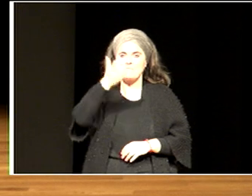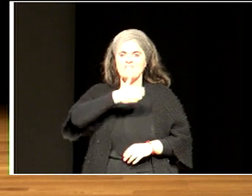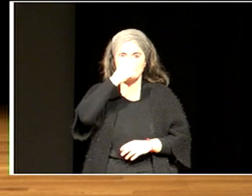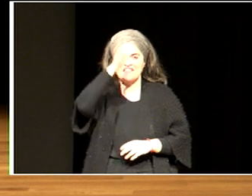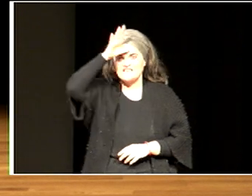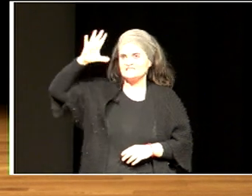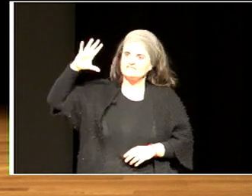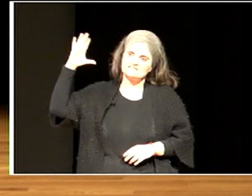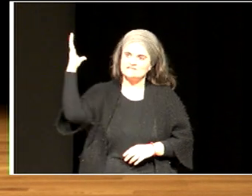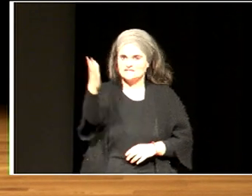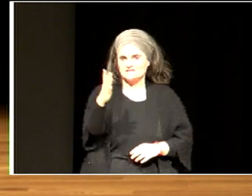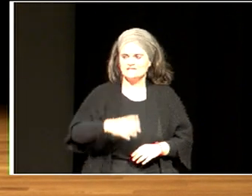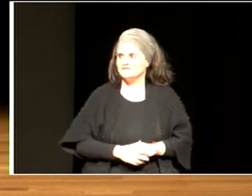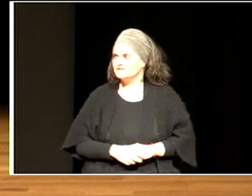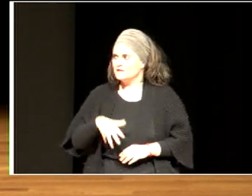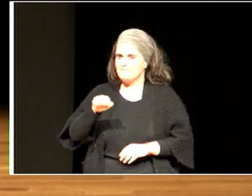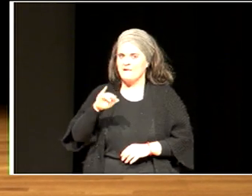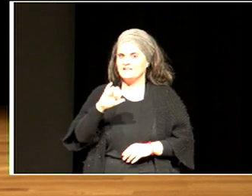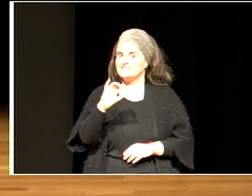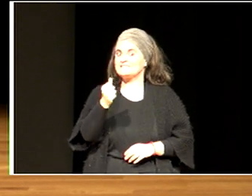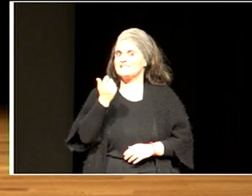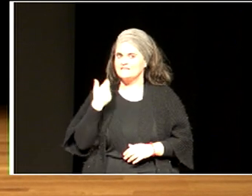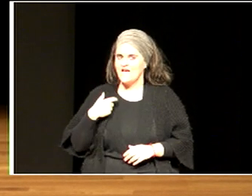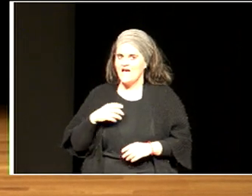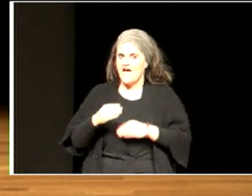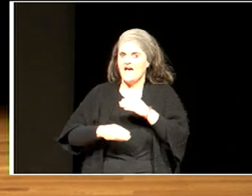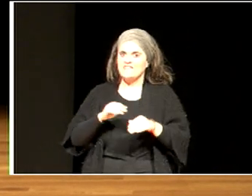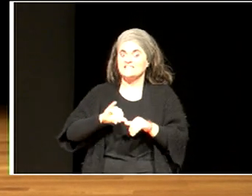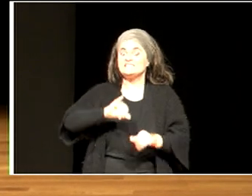aquí marisa hace sidra ya